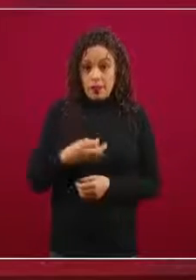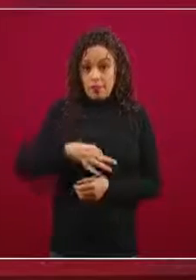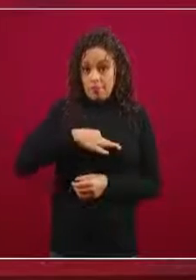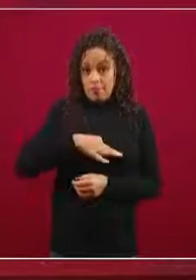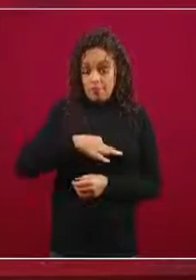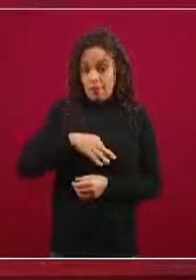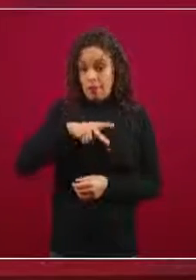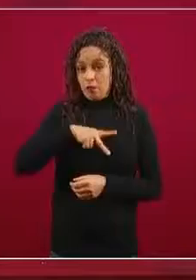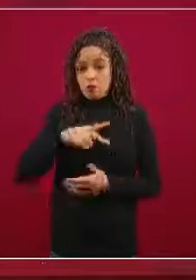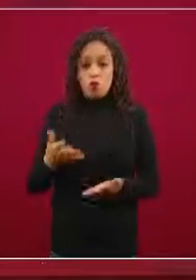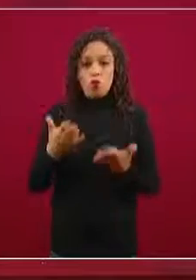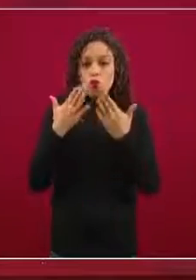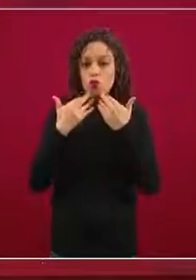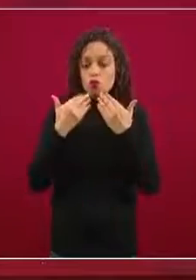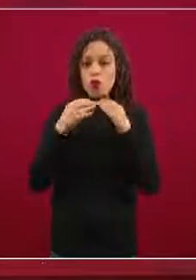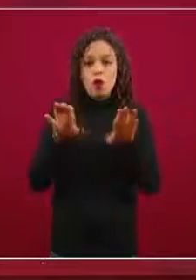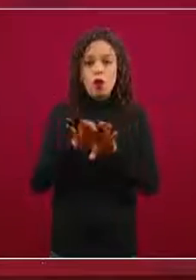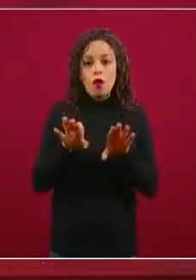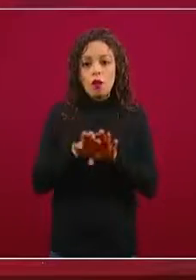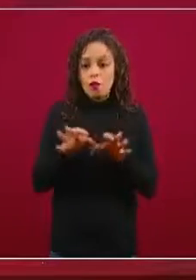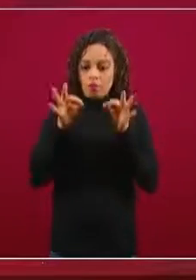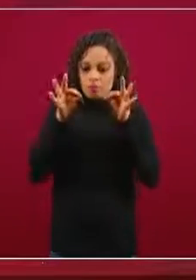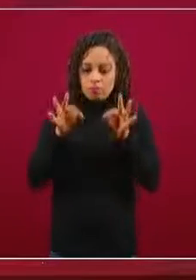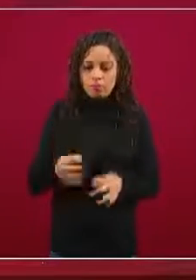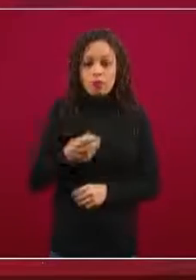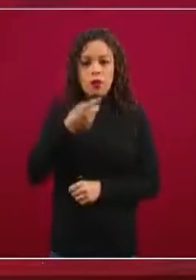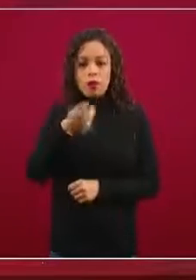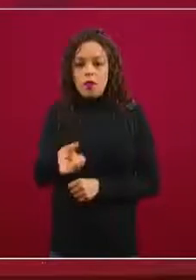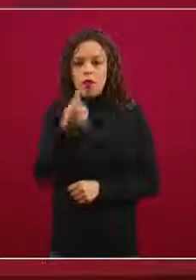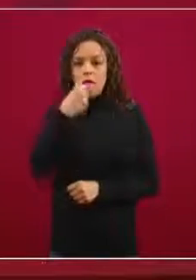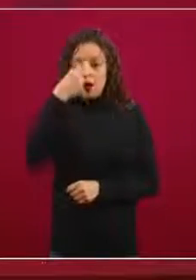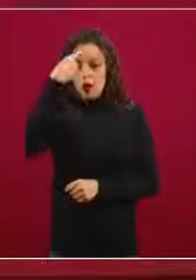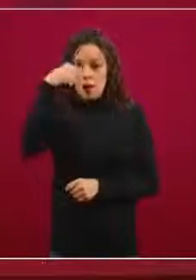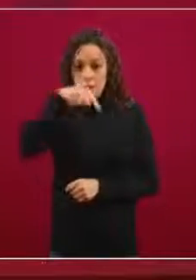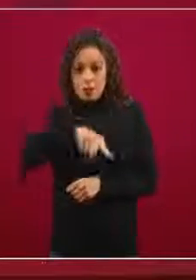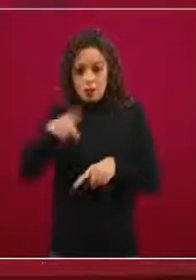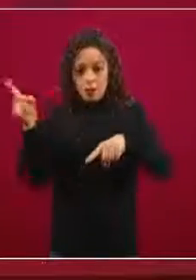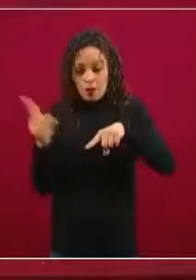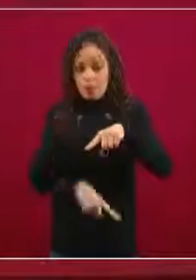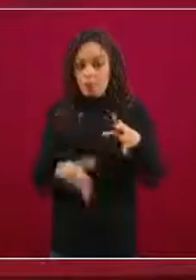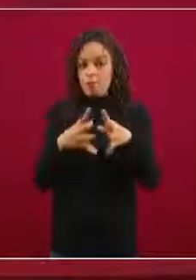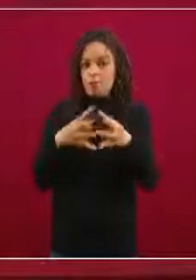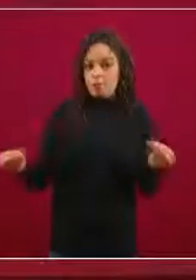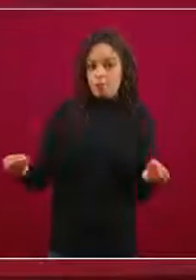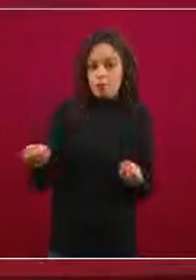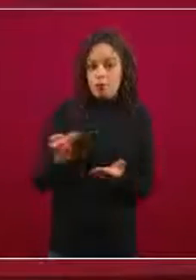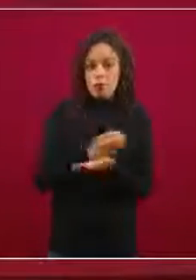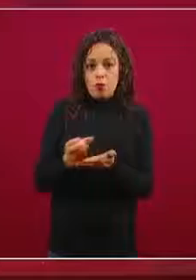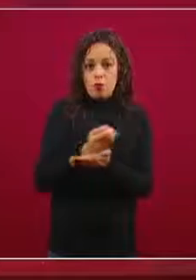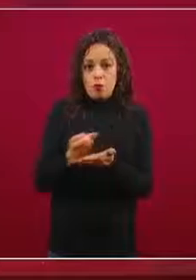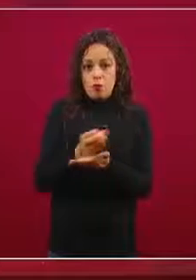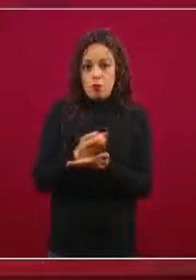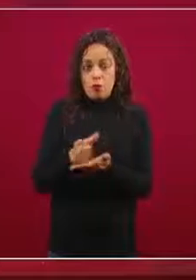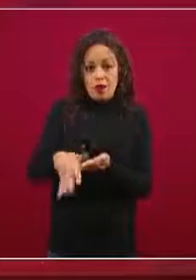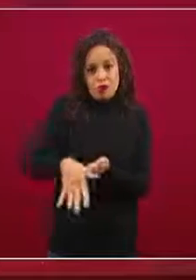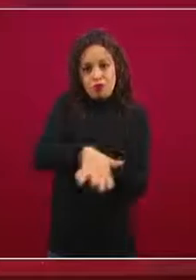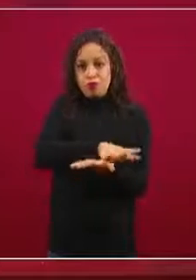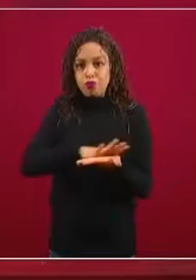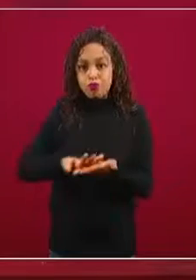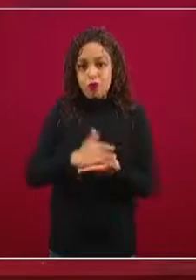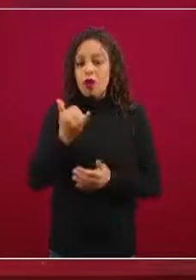un tratamiento útil, un tratamiento efectivo que combata al virus, que elimine al virus, y tampoco existe una